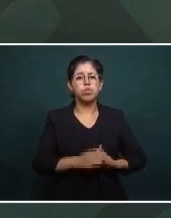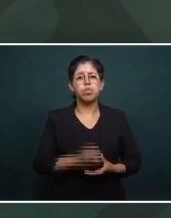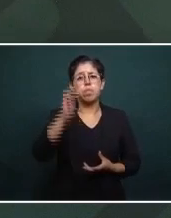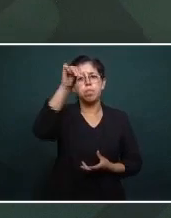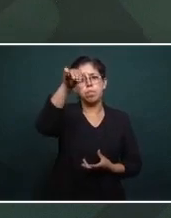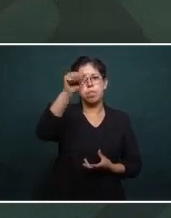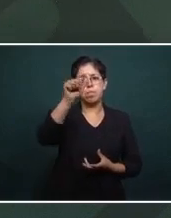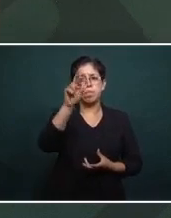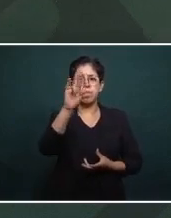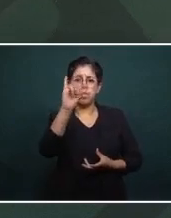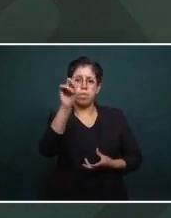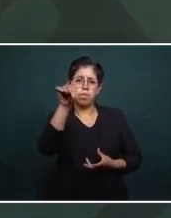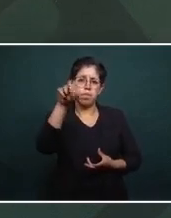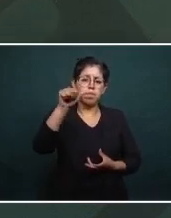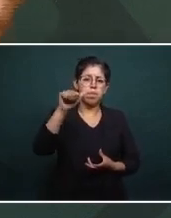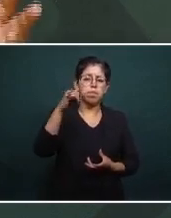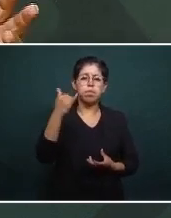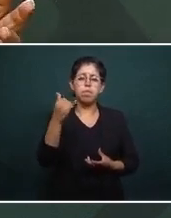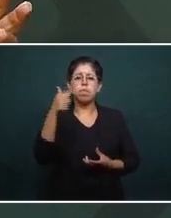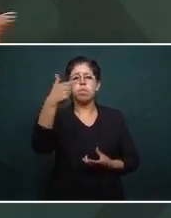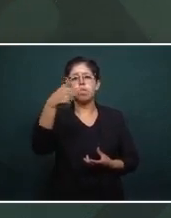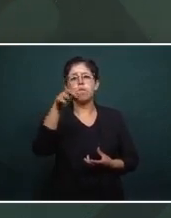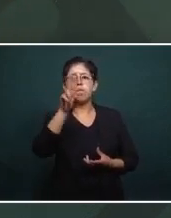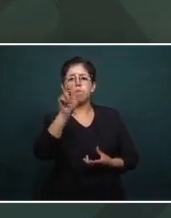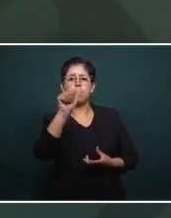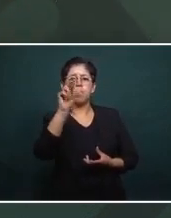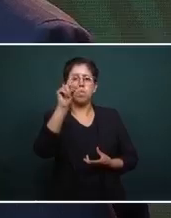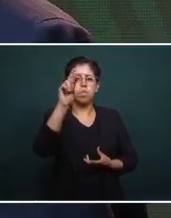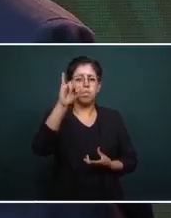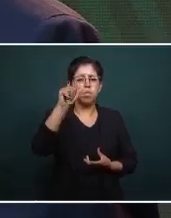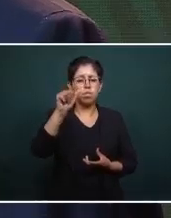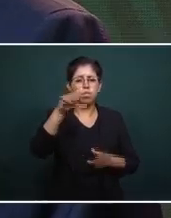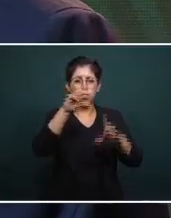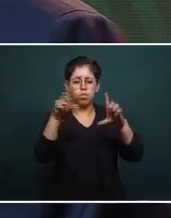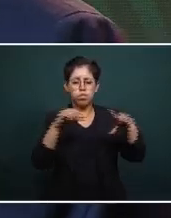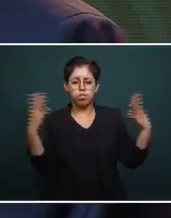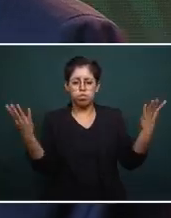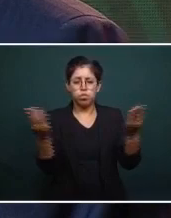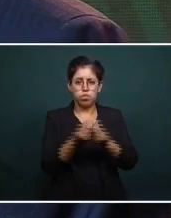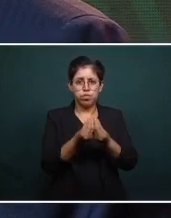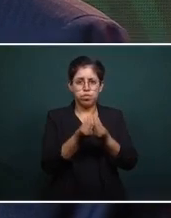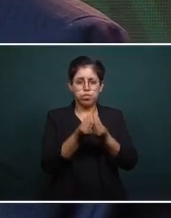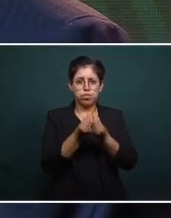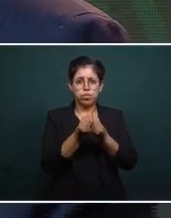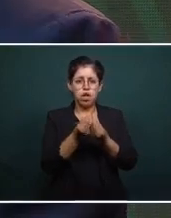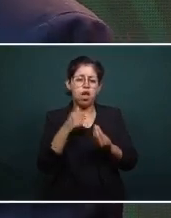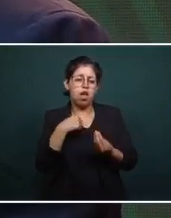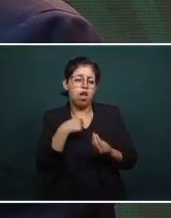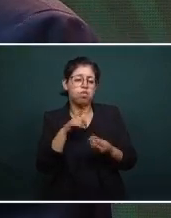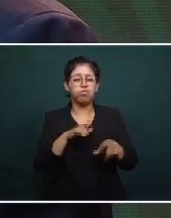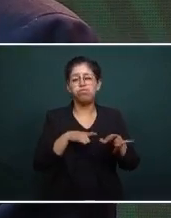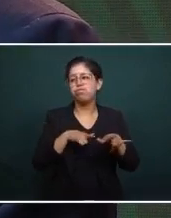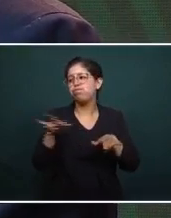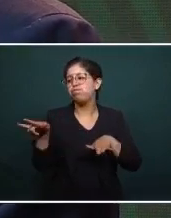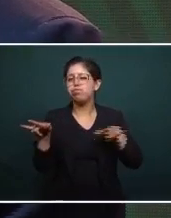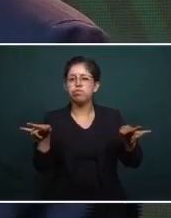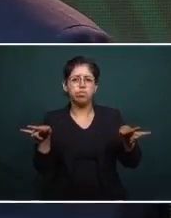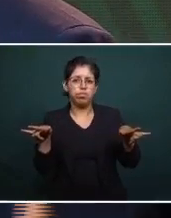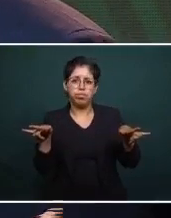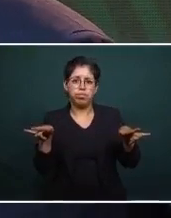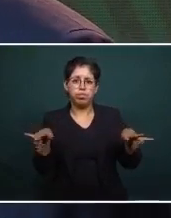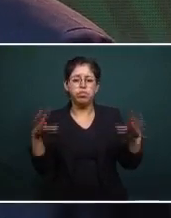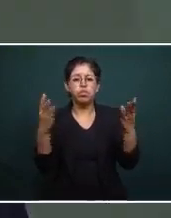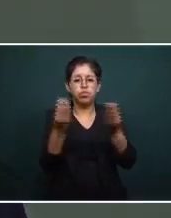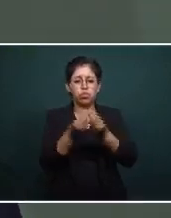Si cada quien actúa por su cuenta, no, es lo mismo. Estamos trabajando de manera